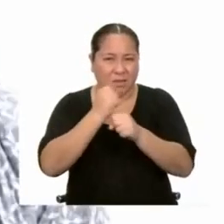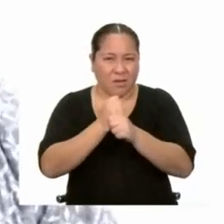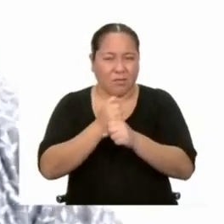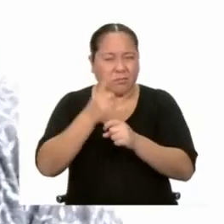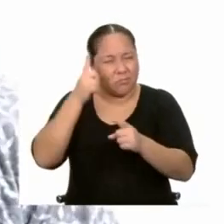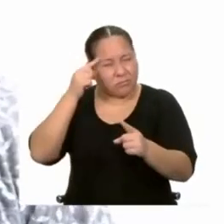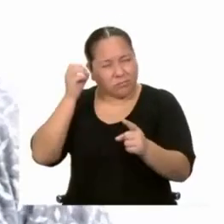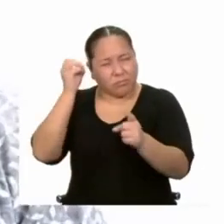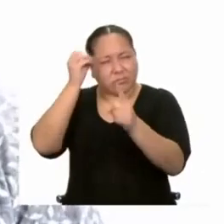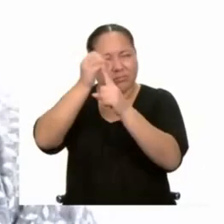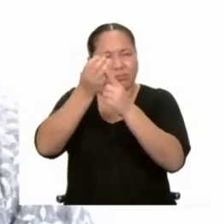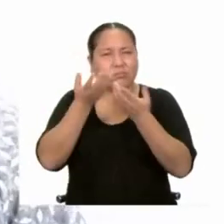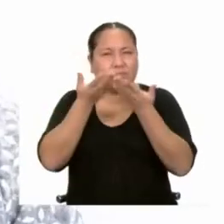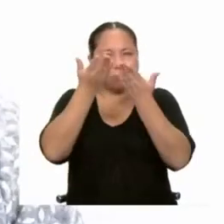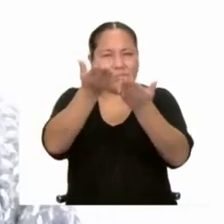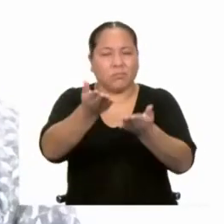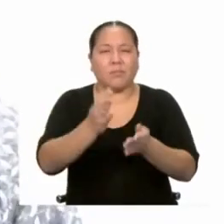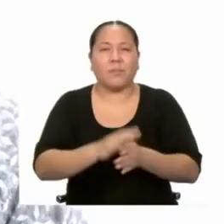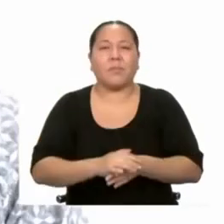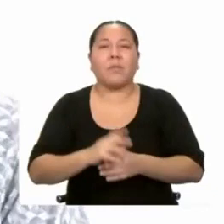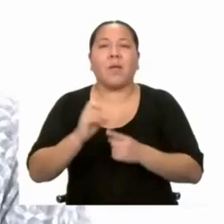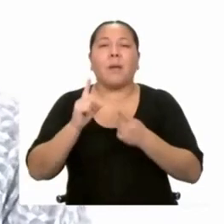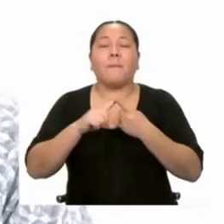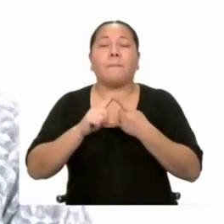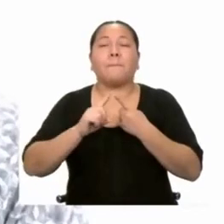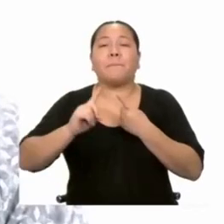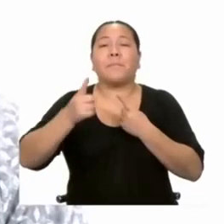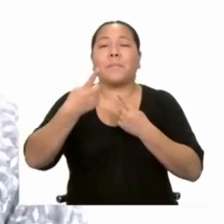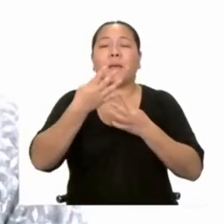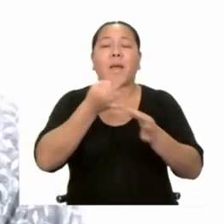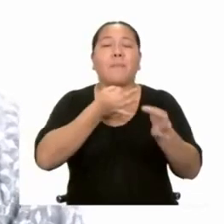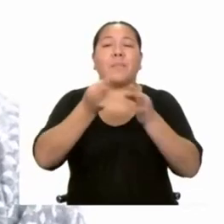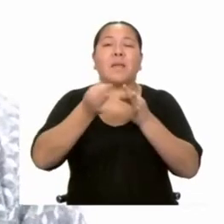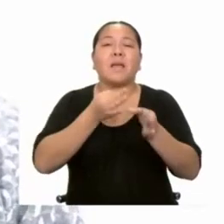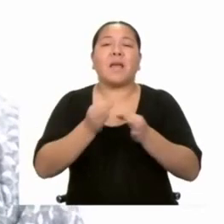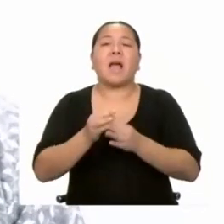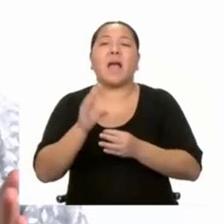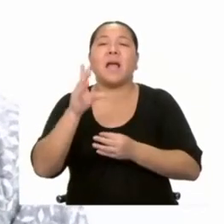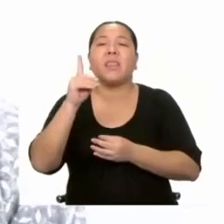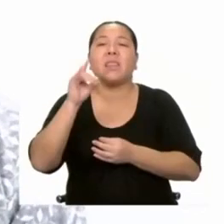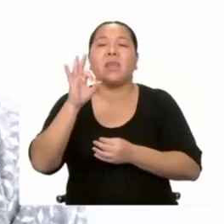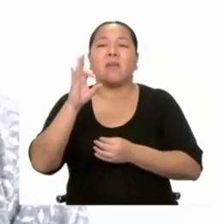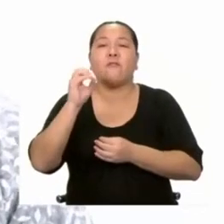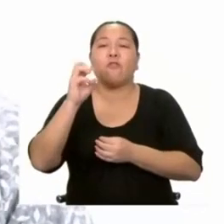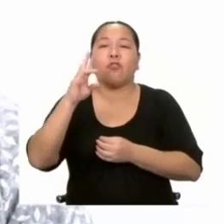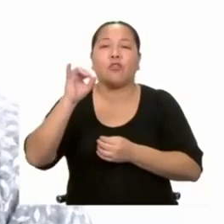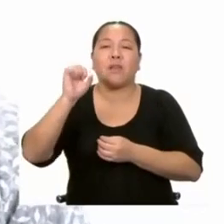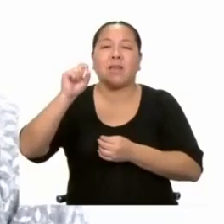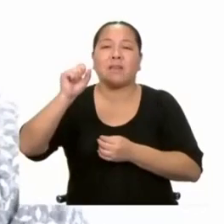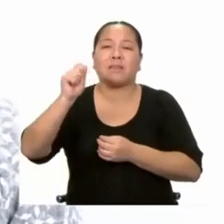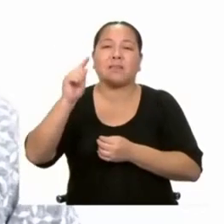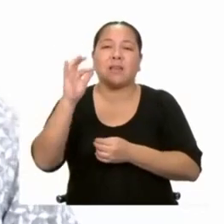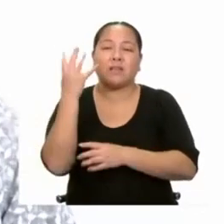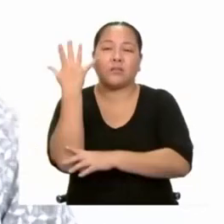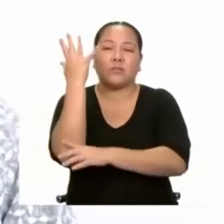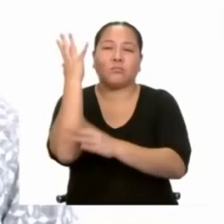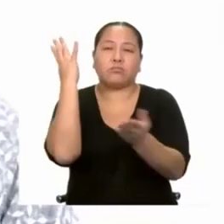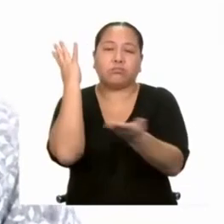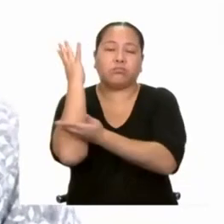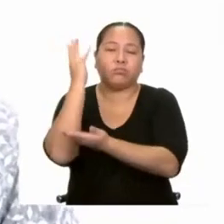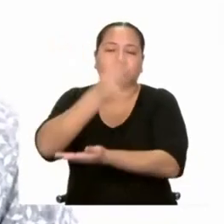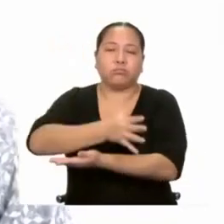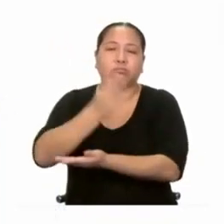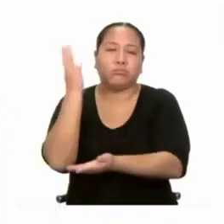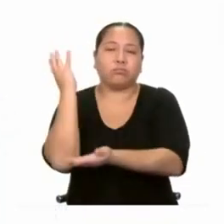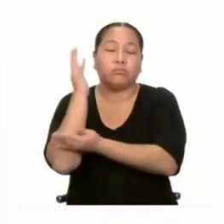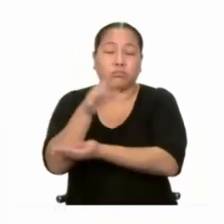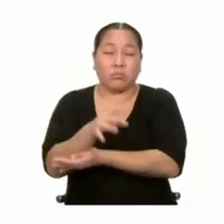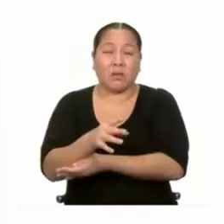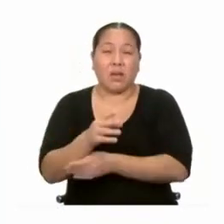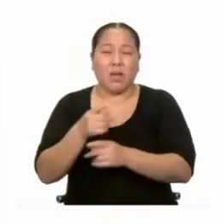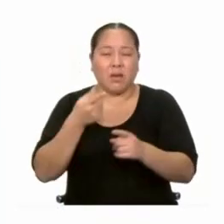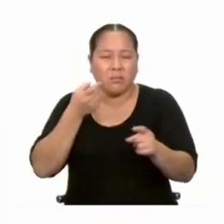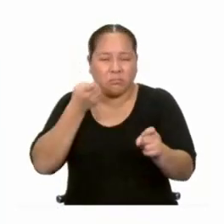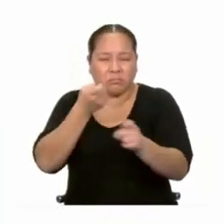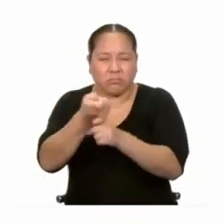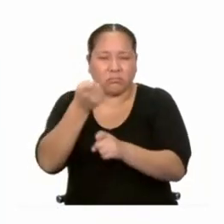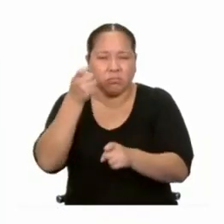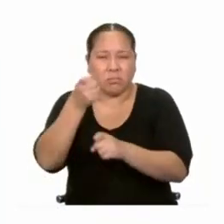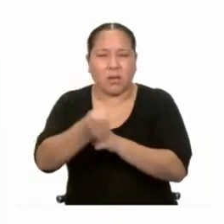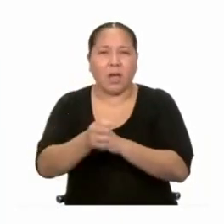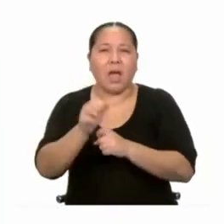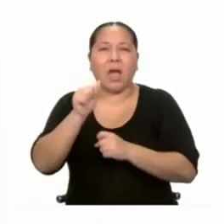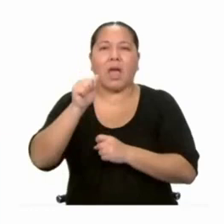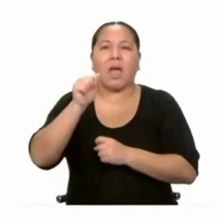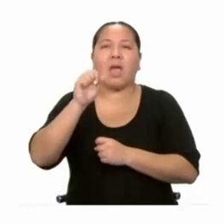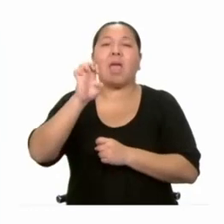retos. Primero, explica cómo la deforestación de bosques tropicales afecta al efecto invernadero. Y